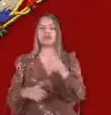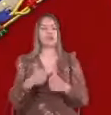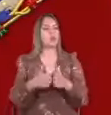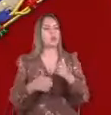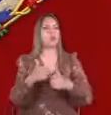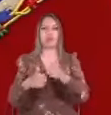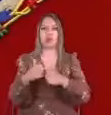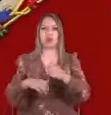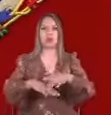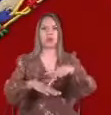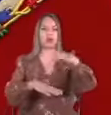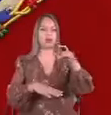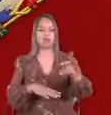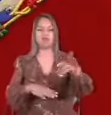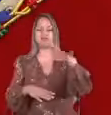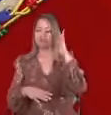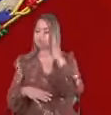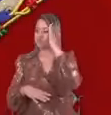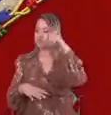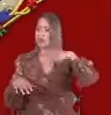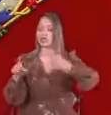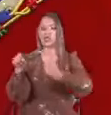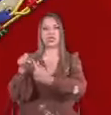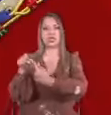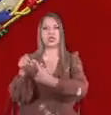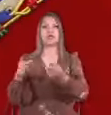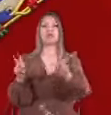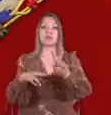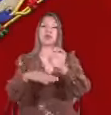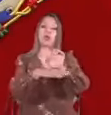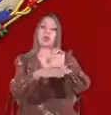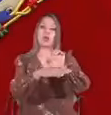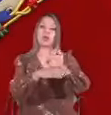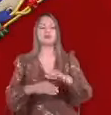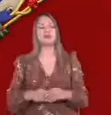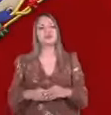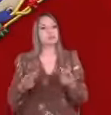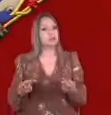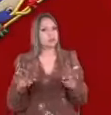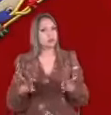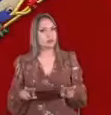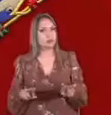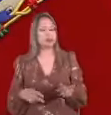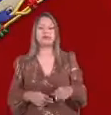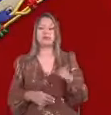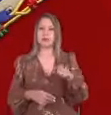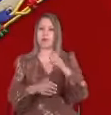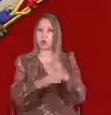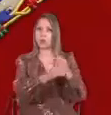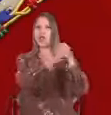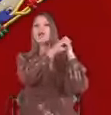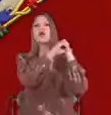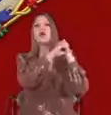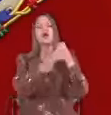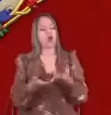y padecimiento que ha vivido la ciudad y el Ecuador. Sin embargo, lo que sí es obligatorio